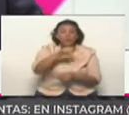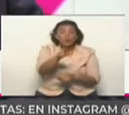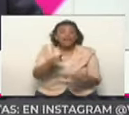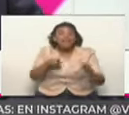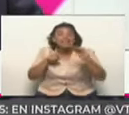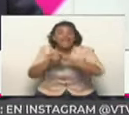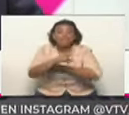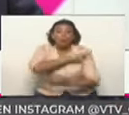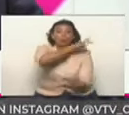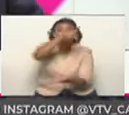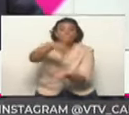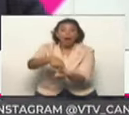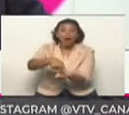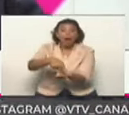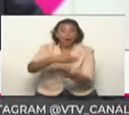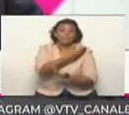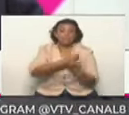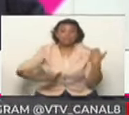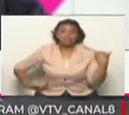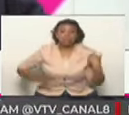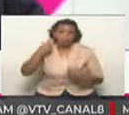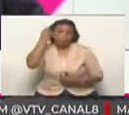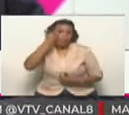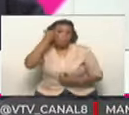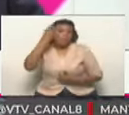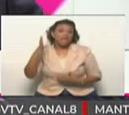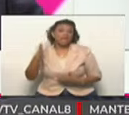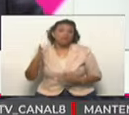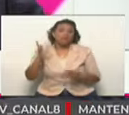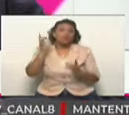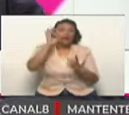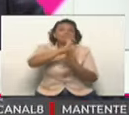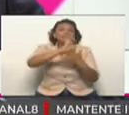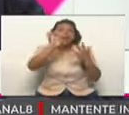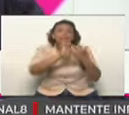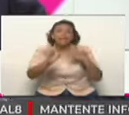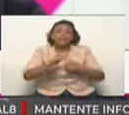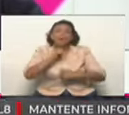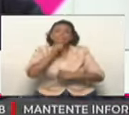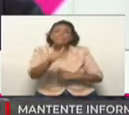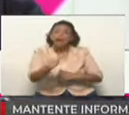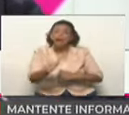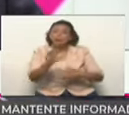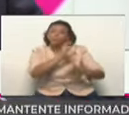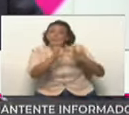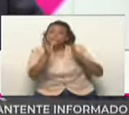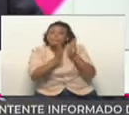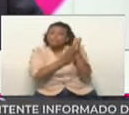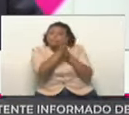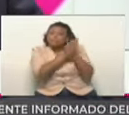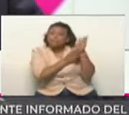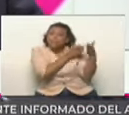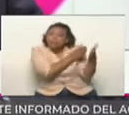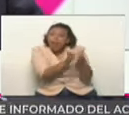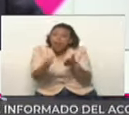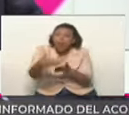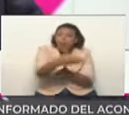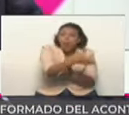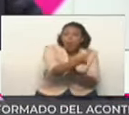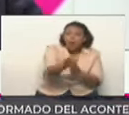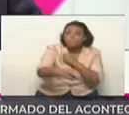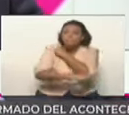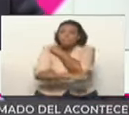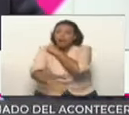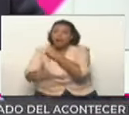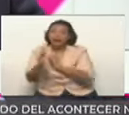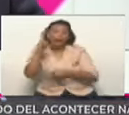llegó después, yo pensé, bueno, esto fue una táctica, una diversión, o sea, distraer un poco al enemigo, entre comillas, si es que